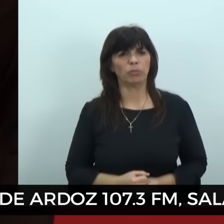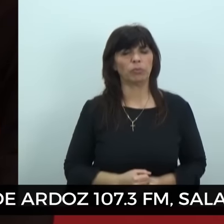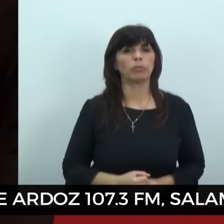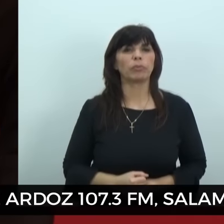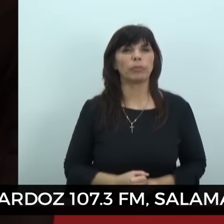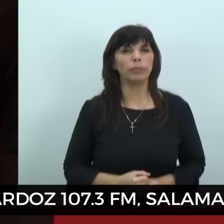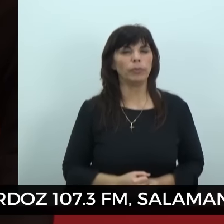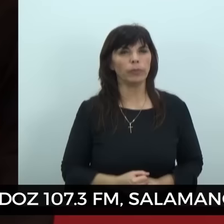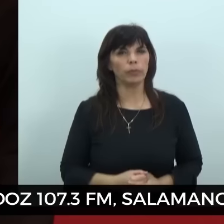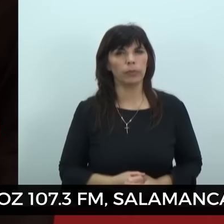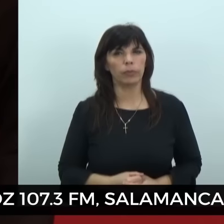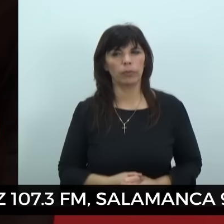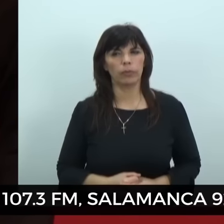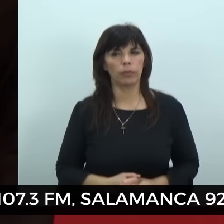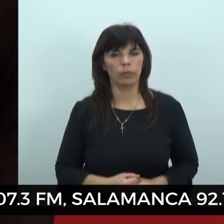demon.